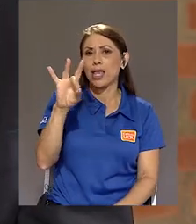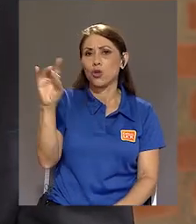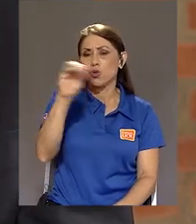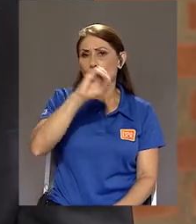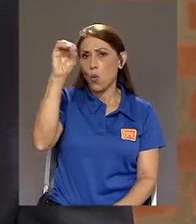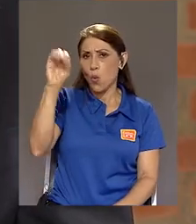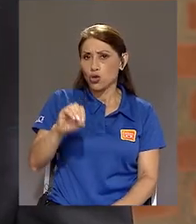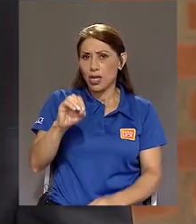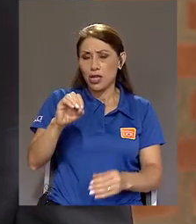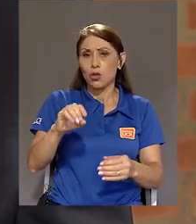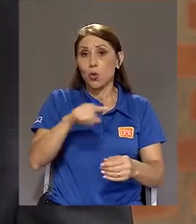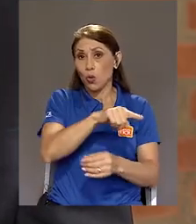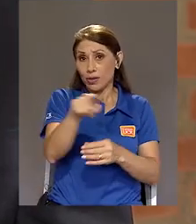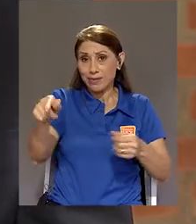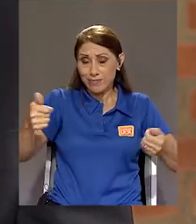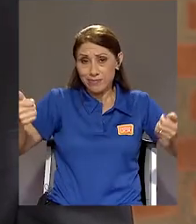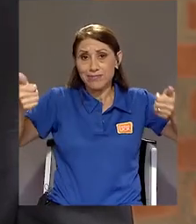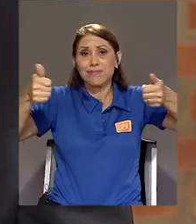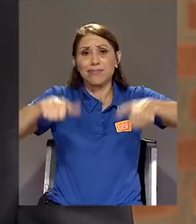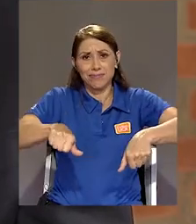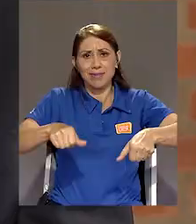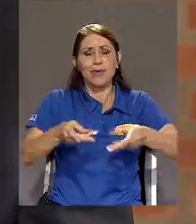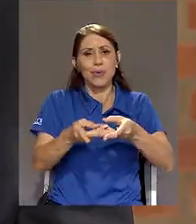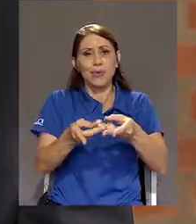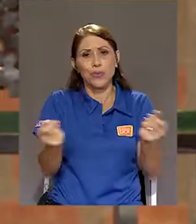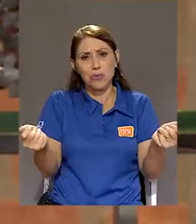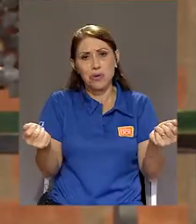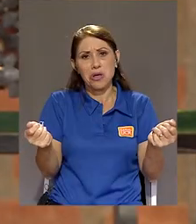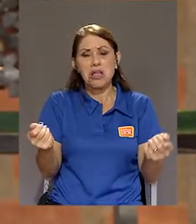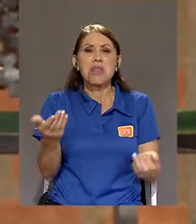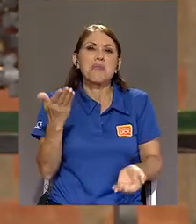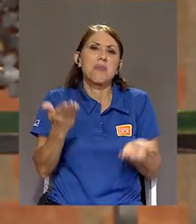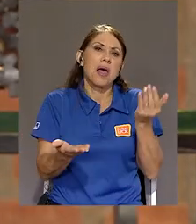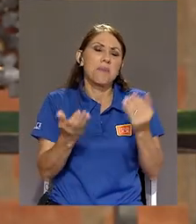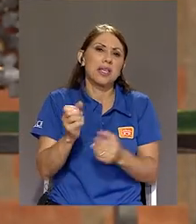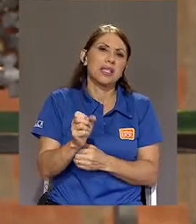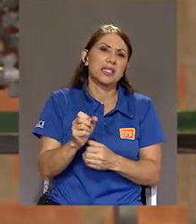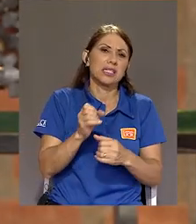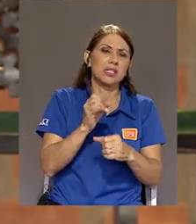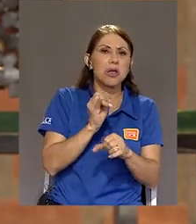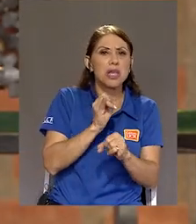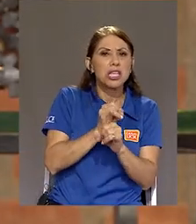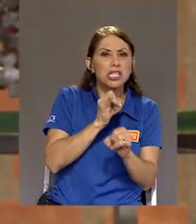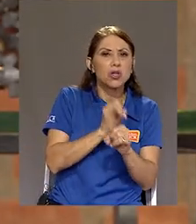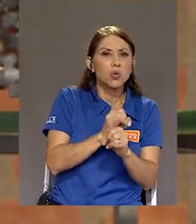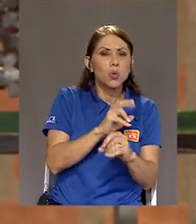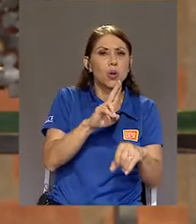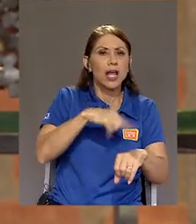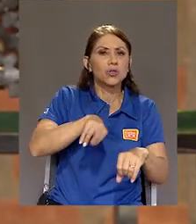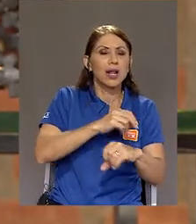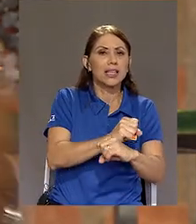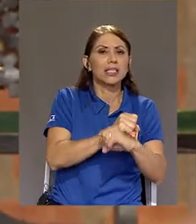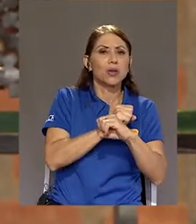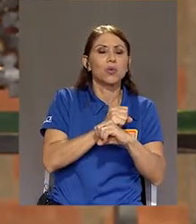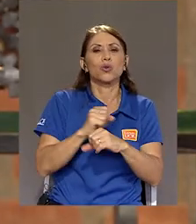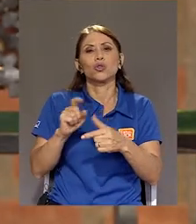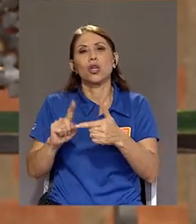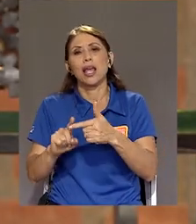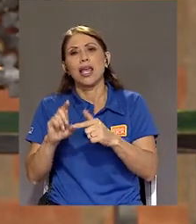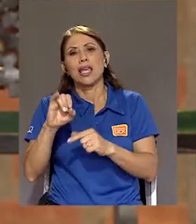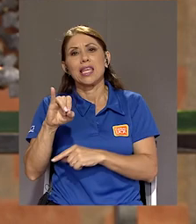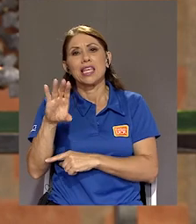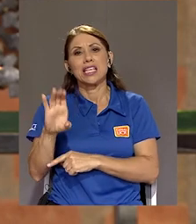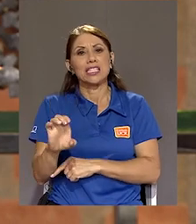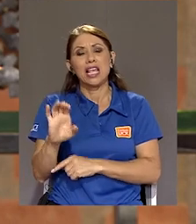hicieron en concertación se resolvieron de esa manera. Hubo 2 o 3 institutos seguros, ICE, que no hubo consenso, y eso echó a perder